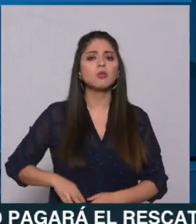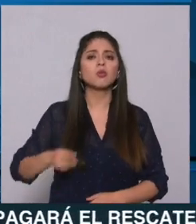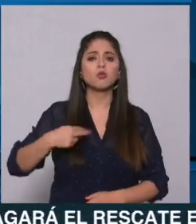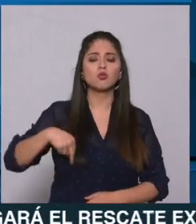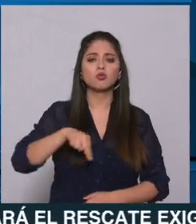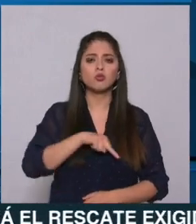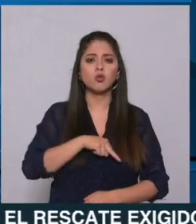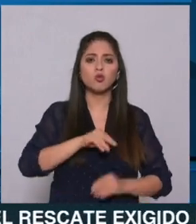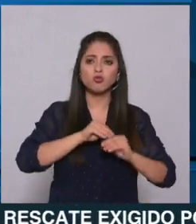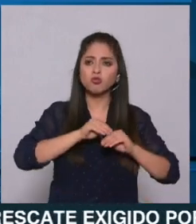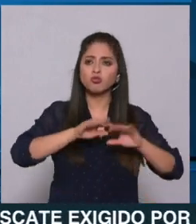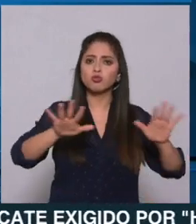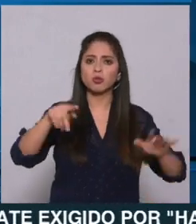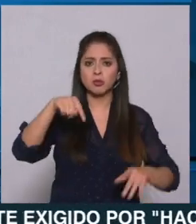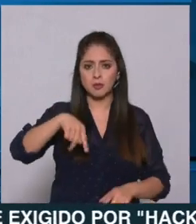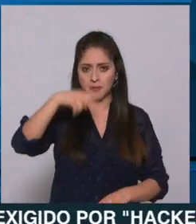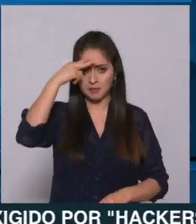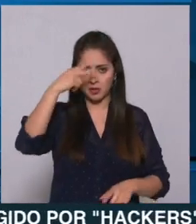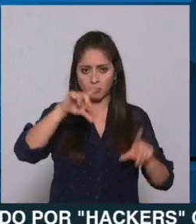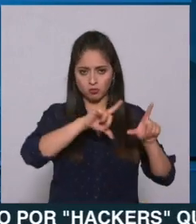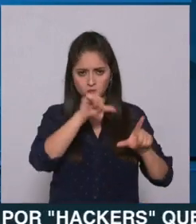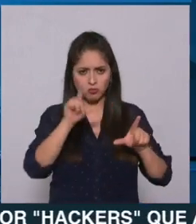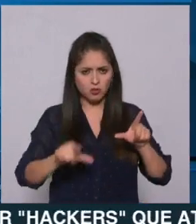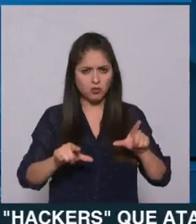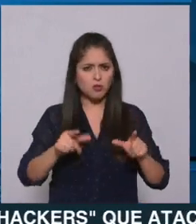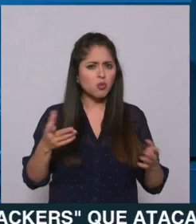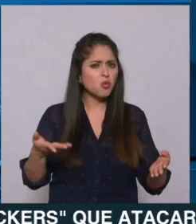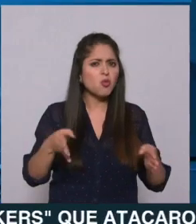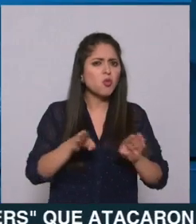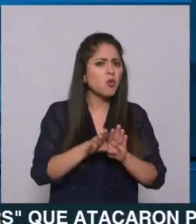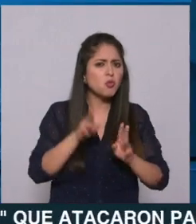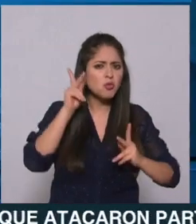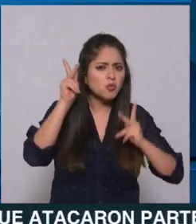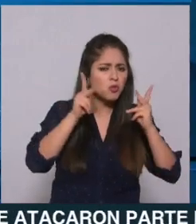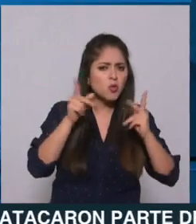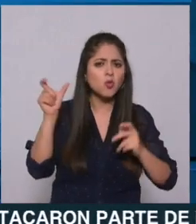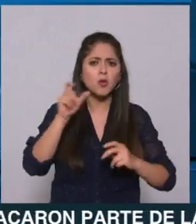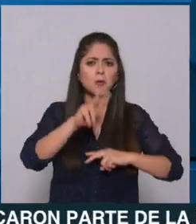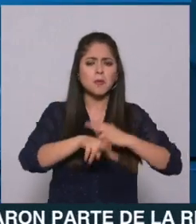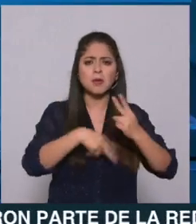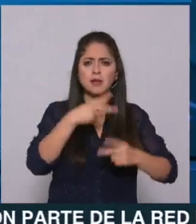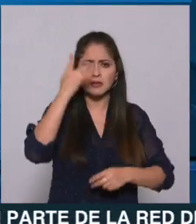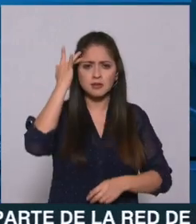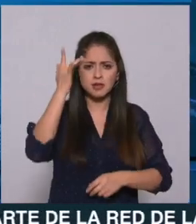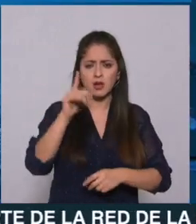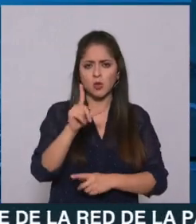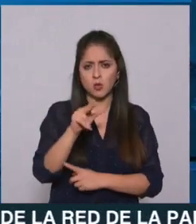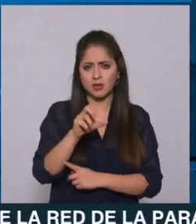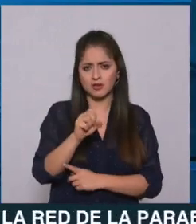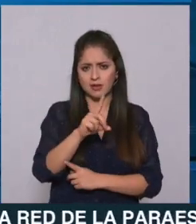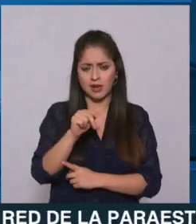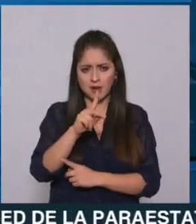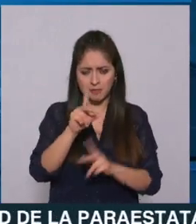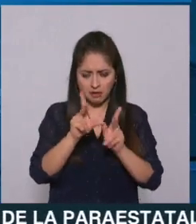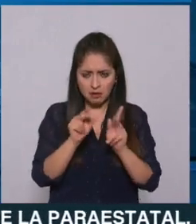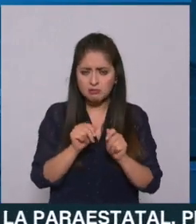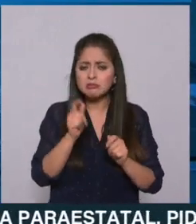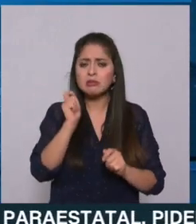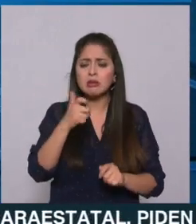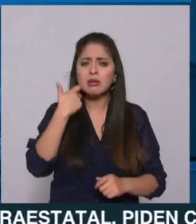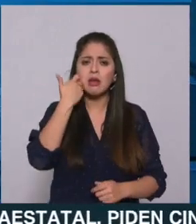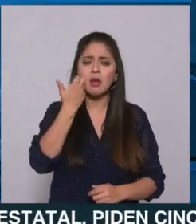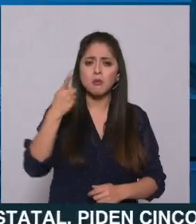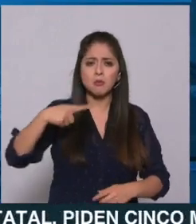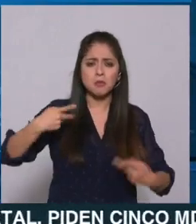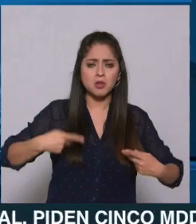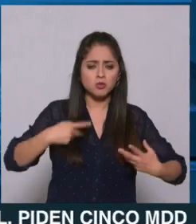a todo el país. Y pues bueno, también cómo visitarlo, qué hacer en San Luis de la Paz y bueno, inversión. Queremos atraerla y queremos que la